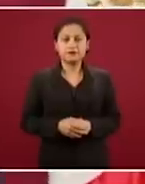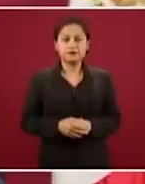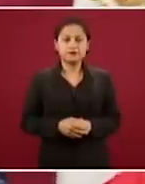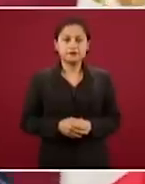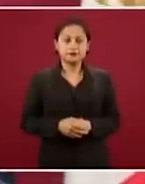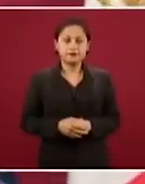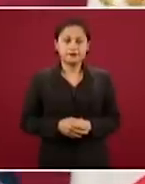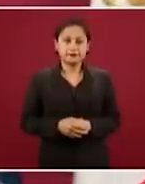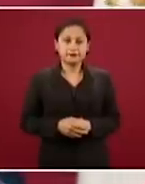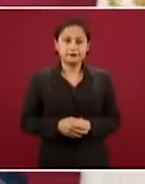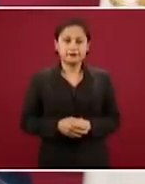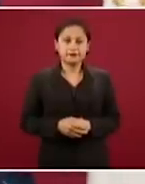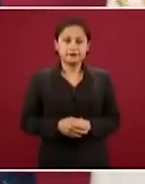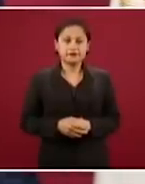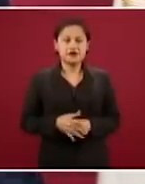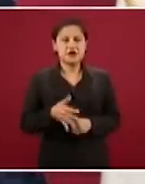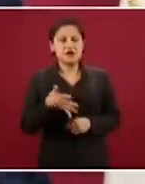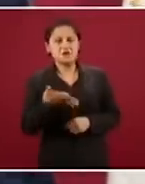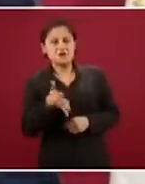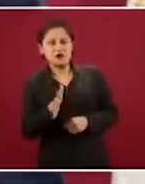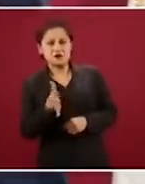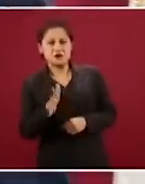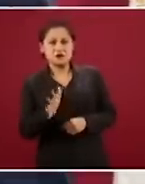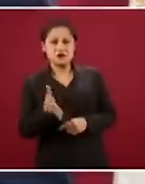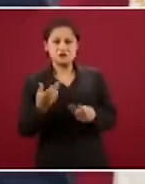un poco más de 70,000 elementos.